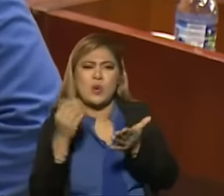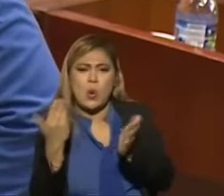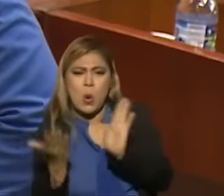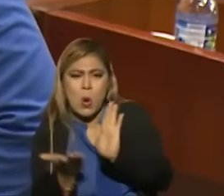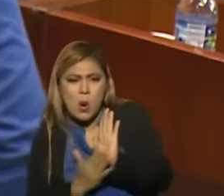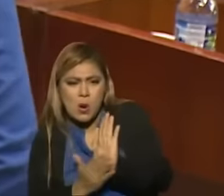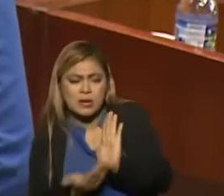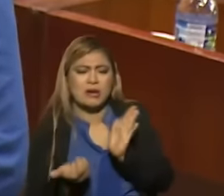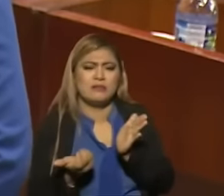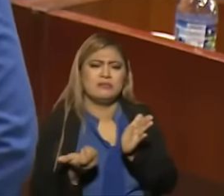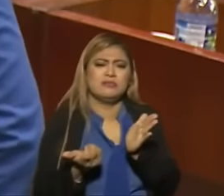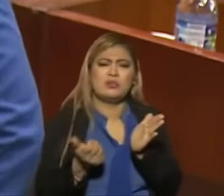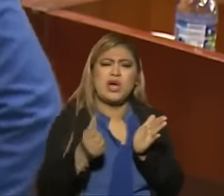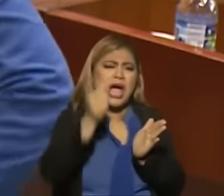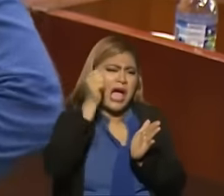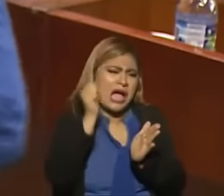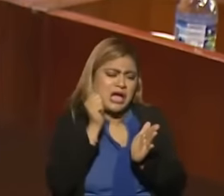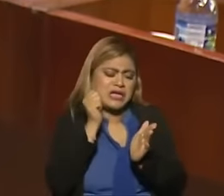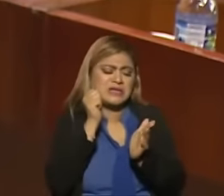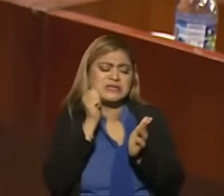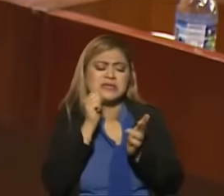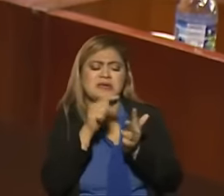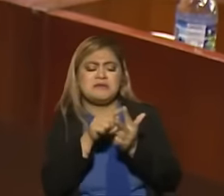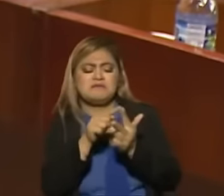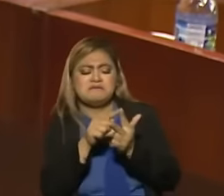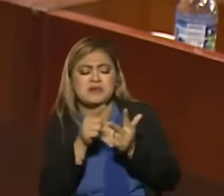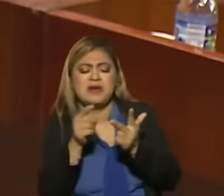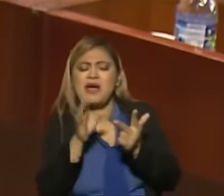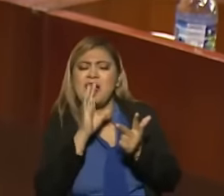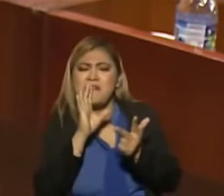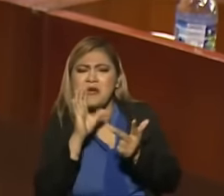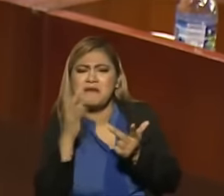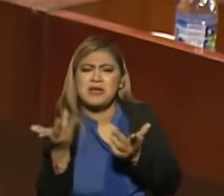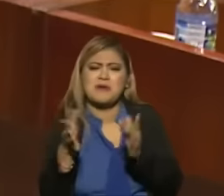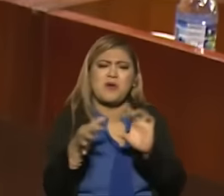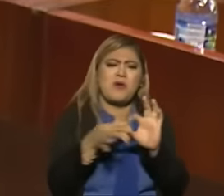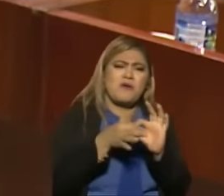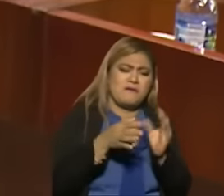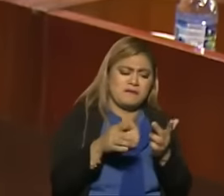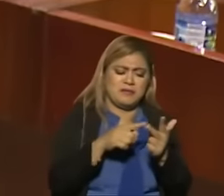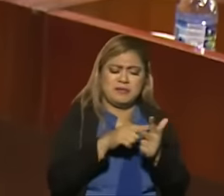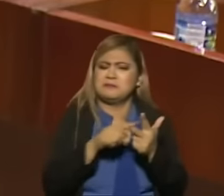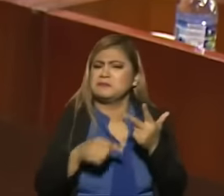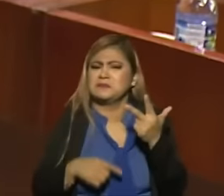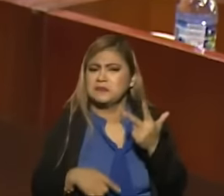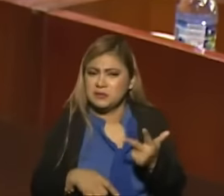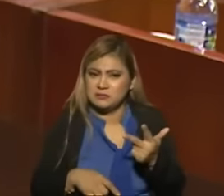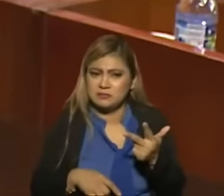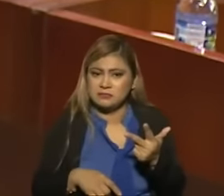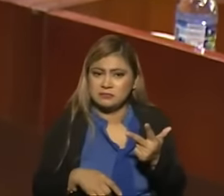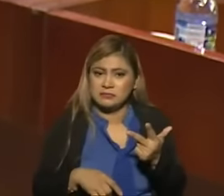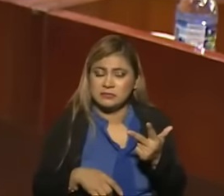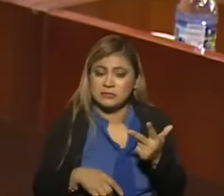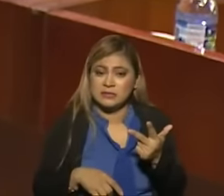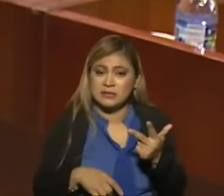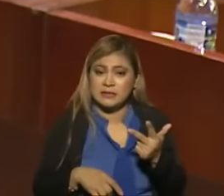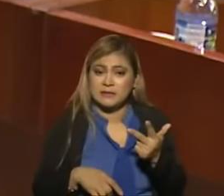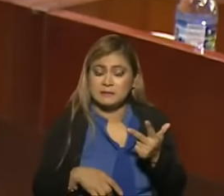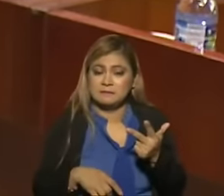contratos, ayer se habló mucho de convenios. Esta asamblea no está aquí, como yo planteé